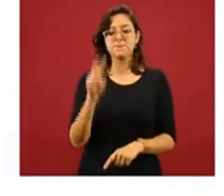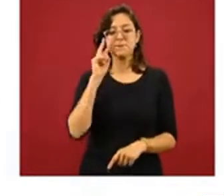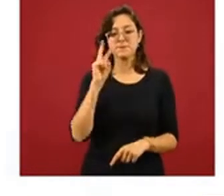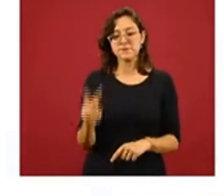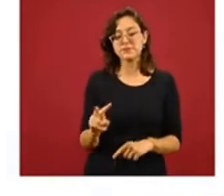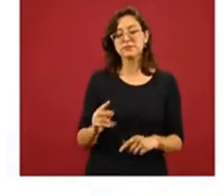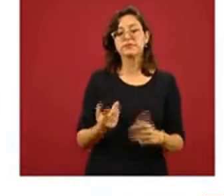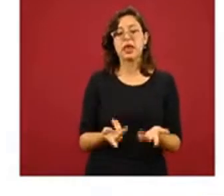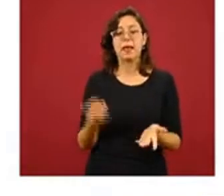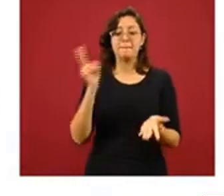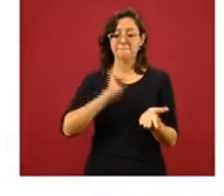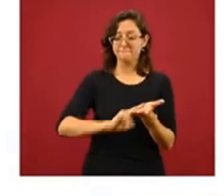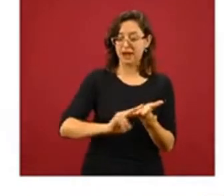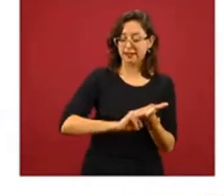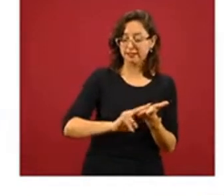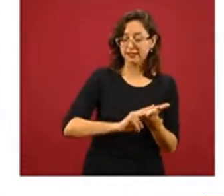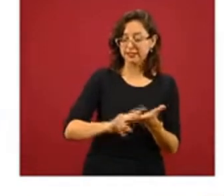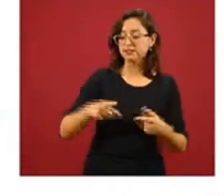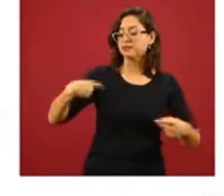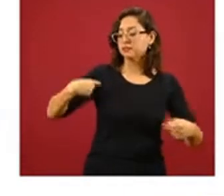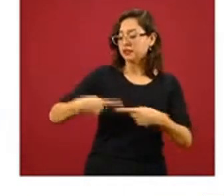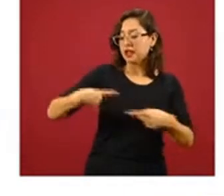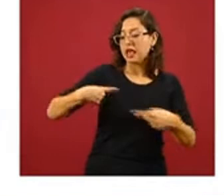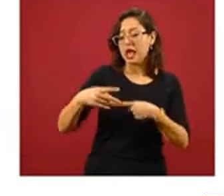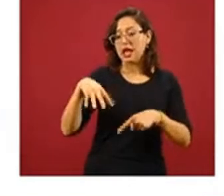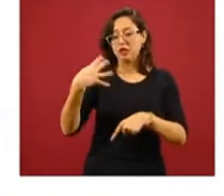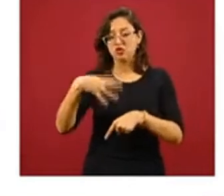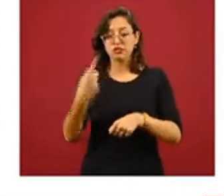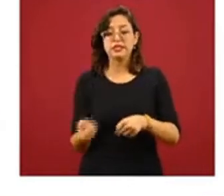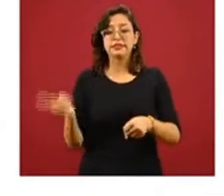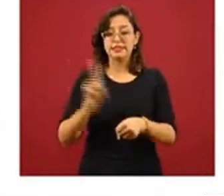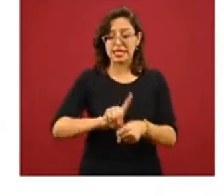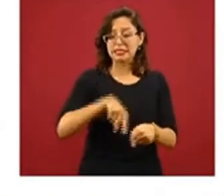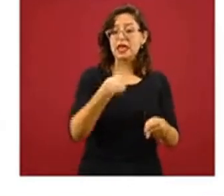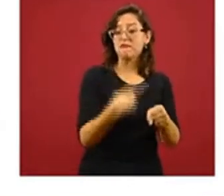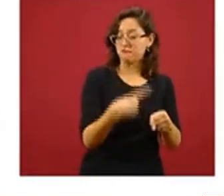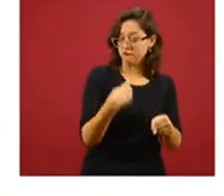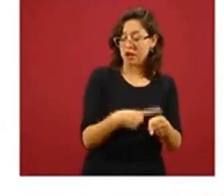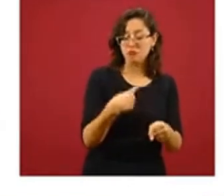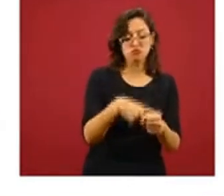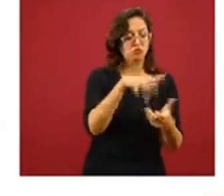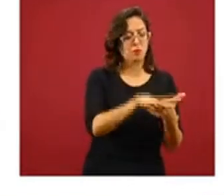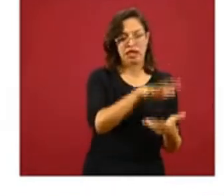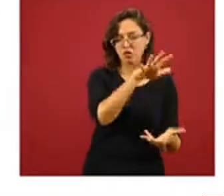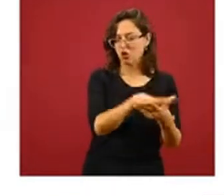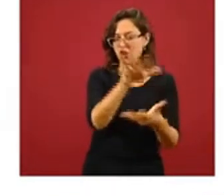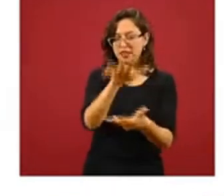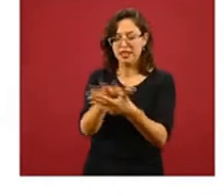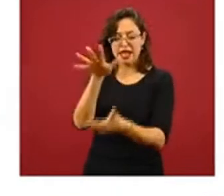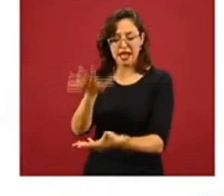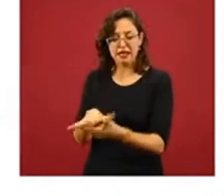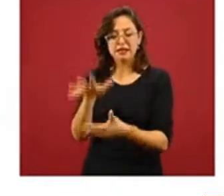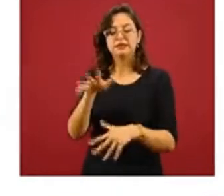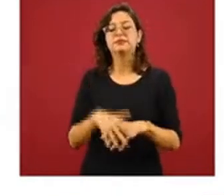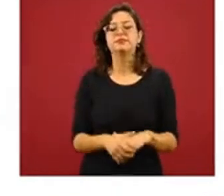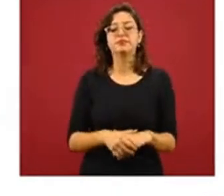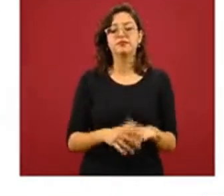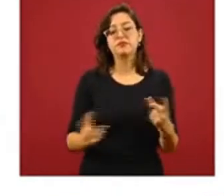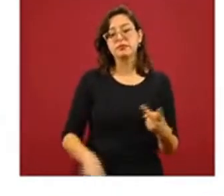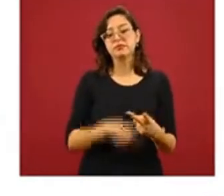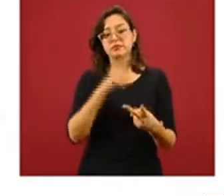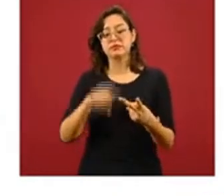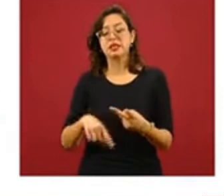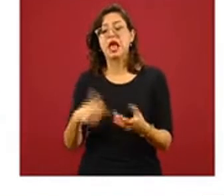barras verdes cuáles son los estados que concentran la mayor tasa de incidencia acumulada, y en las barras